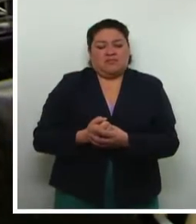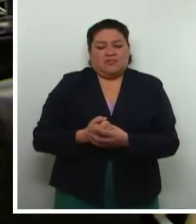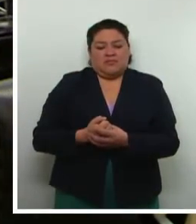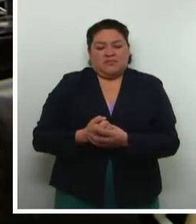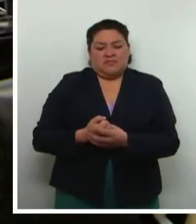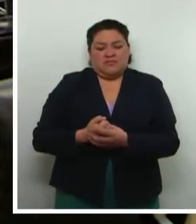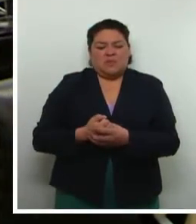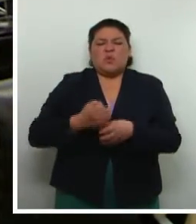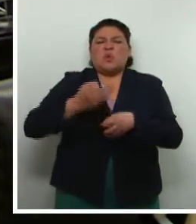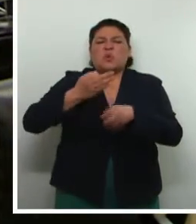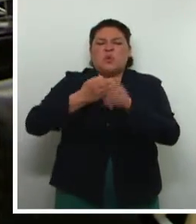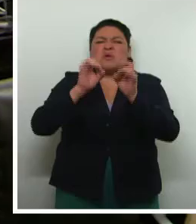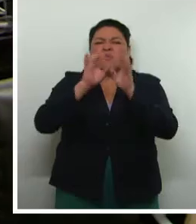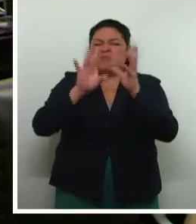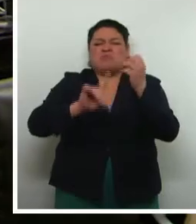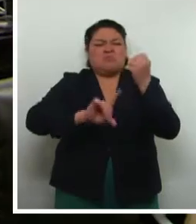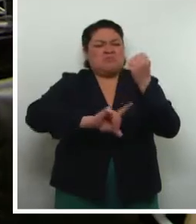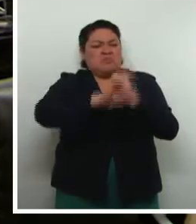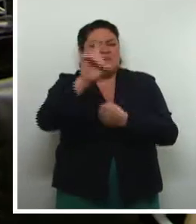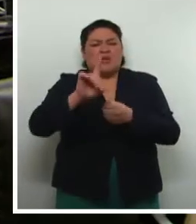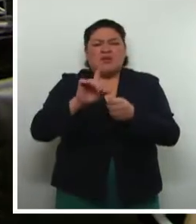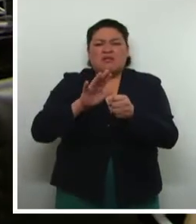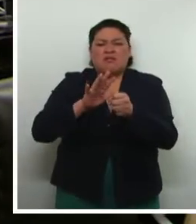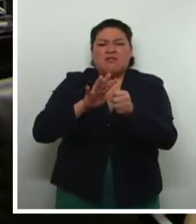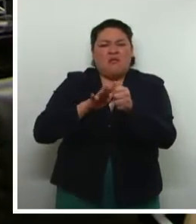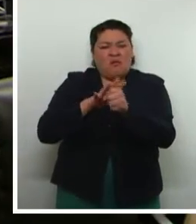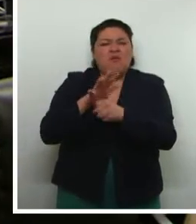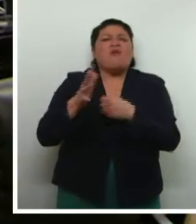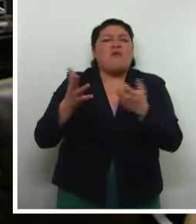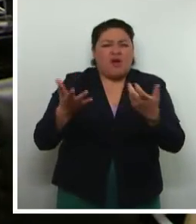¿Qué es lo que sucedió?